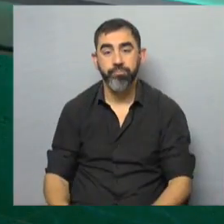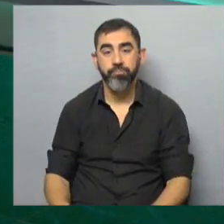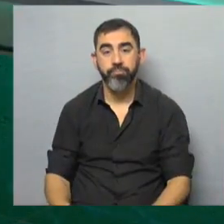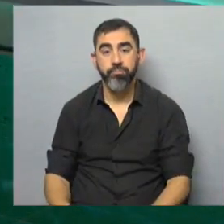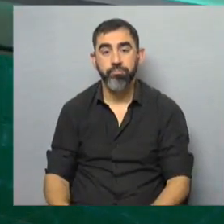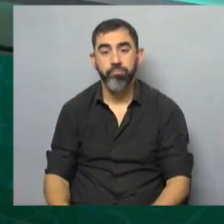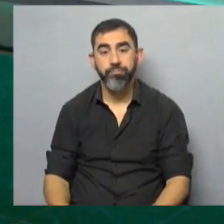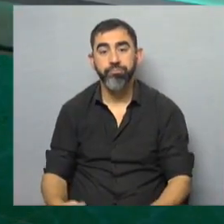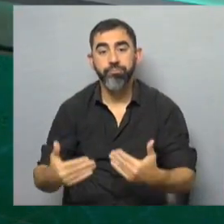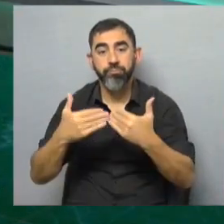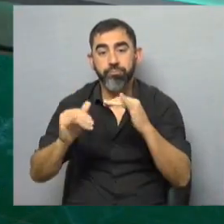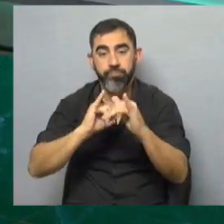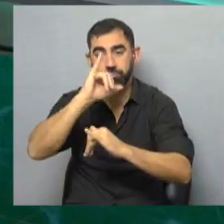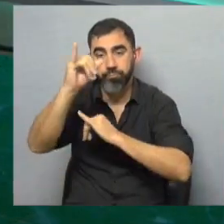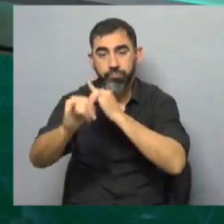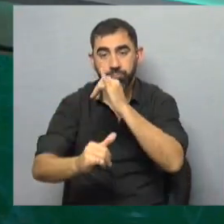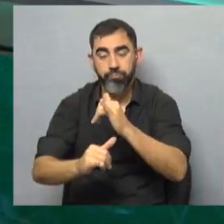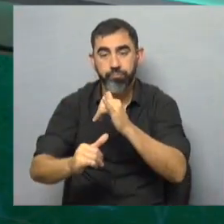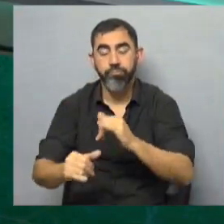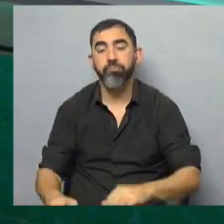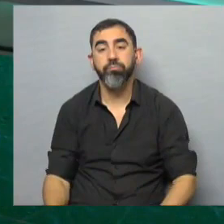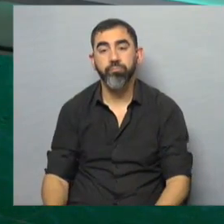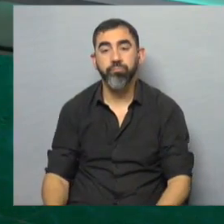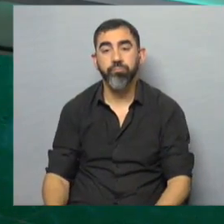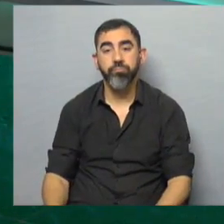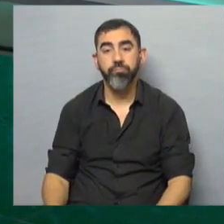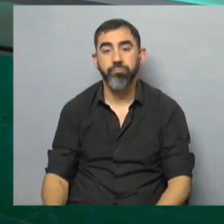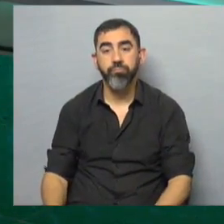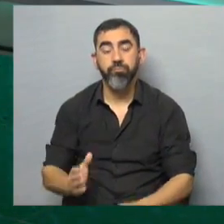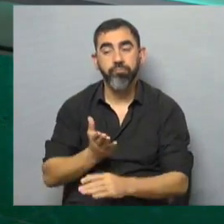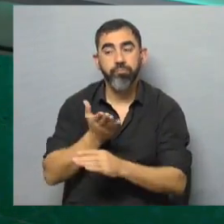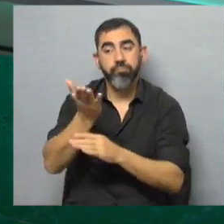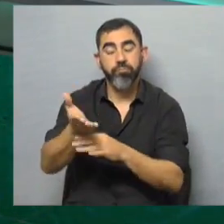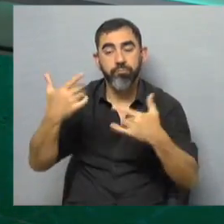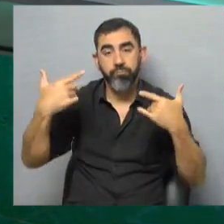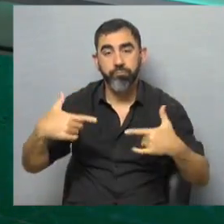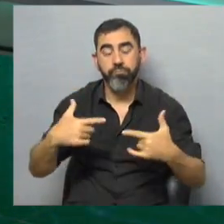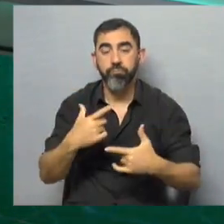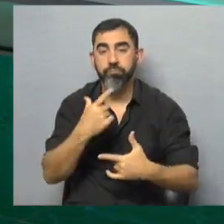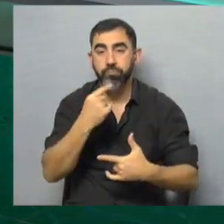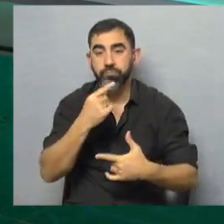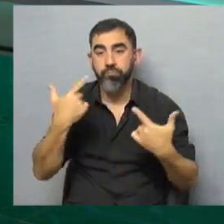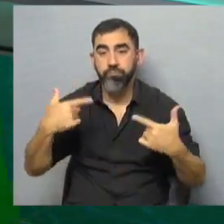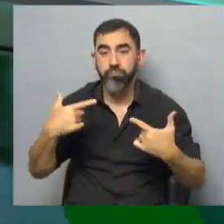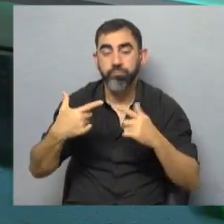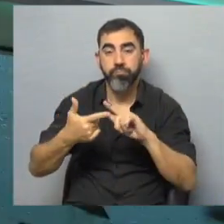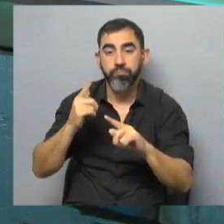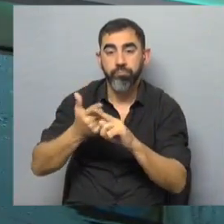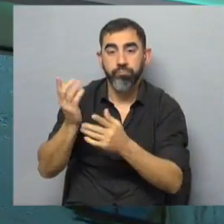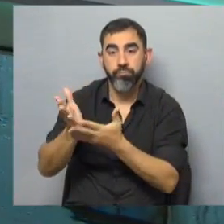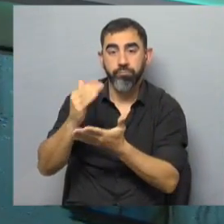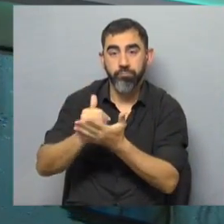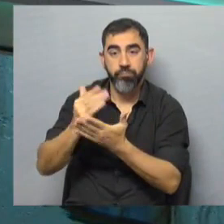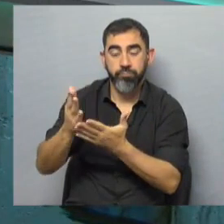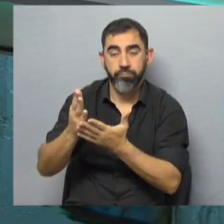a comenzar el desarrollo de la información. Como decíamos, tras la interpelación a los ministros Francisco Bustillo y Luis Alberto Heber,